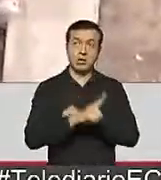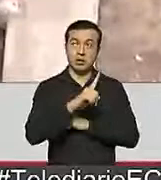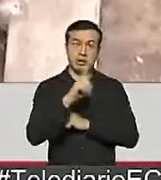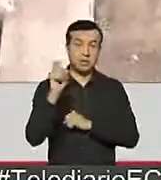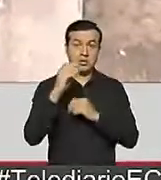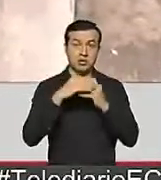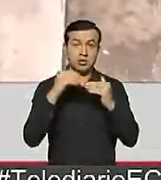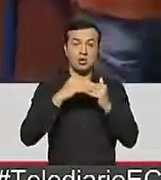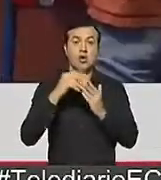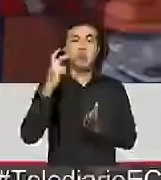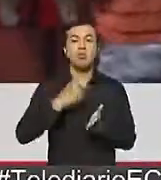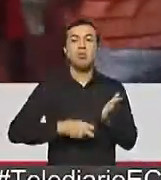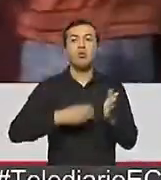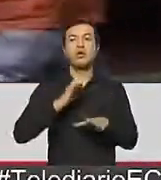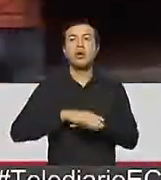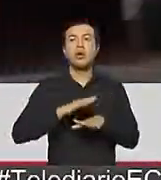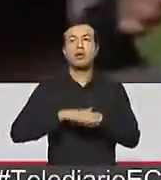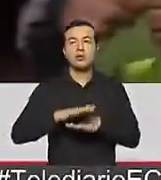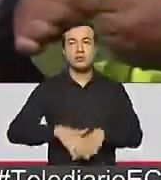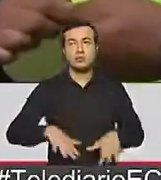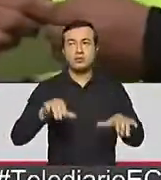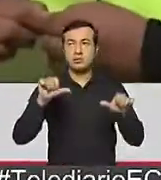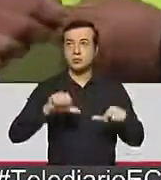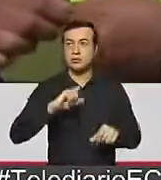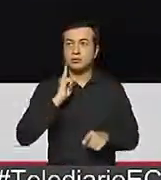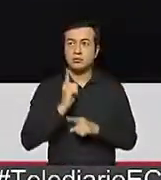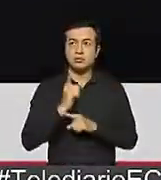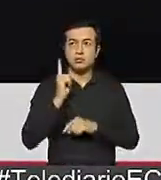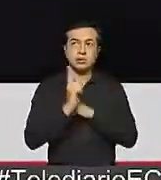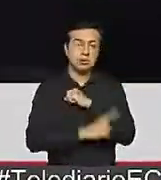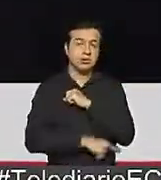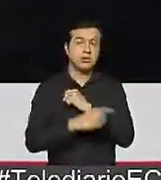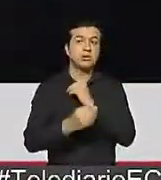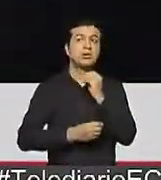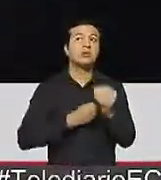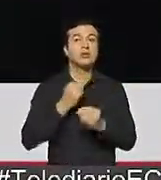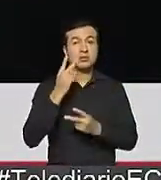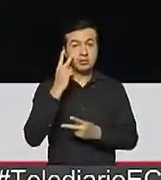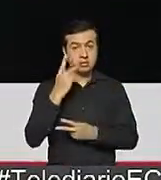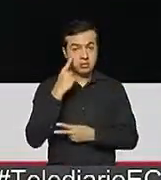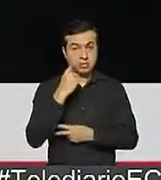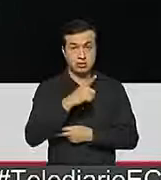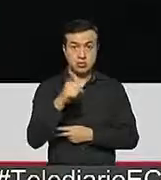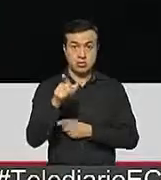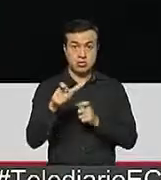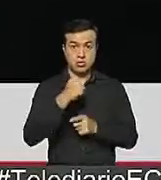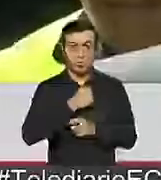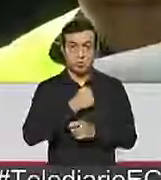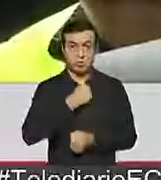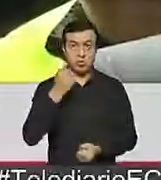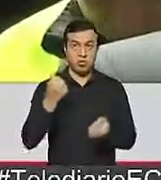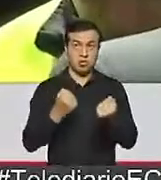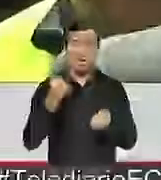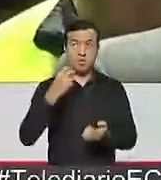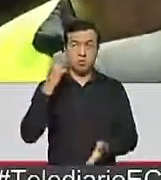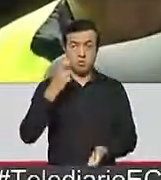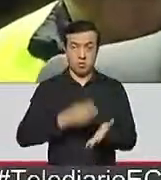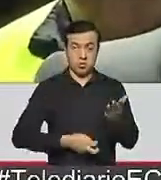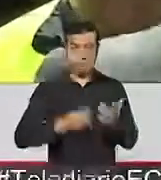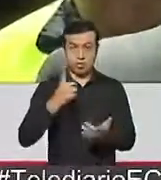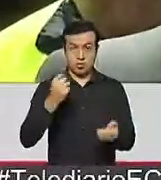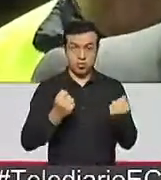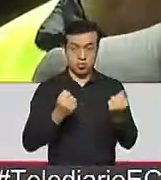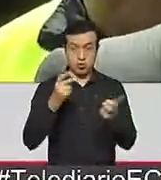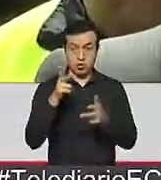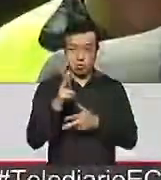de multa por mal uso del espacio público, pero las sanciones también se aplican para los dueños de vehículos. La multa por un vehículo